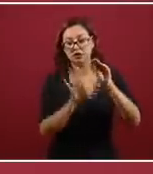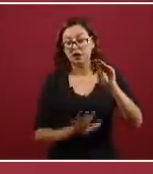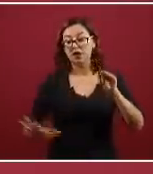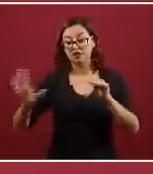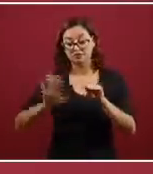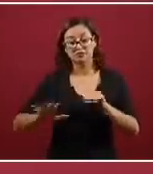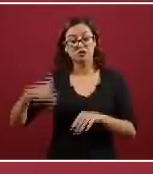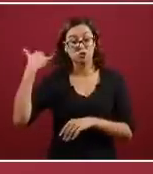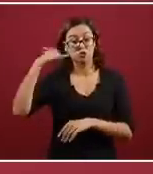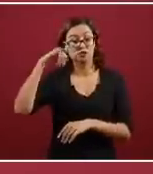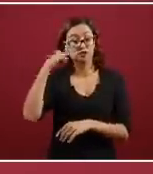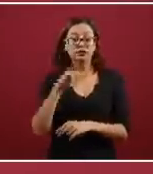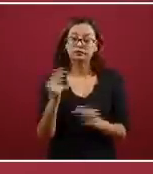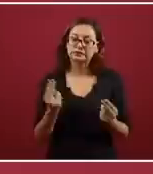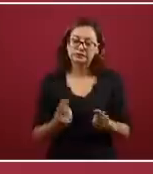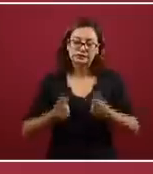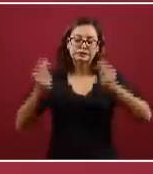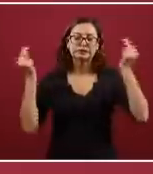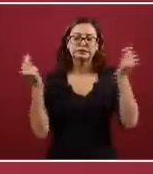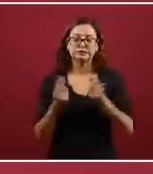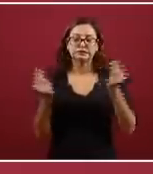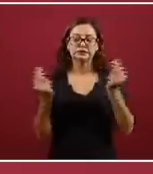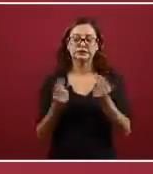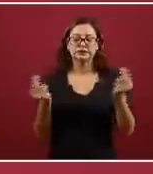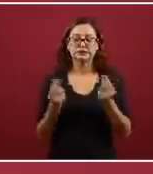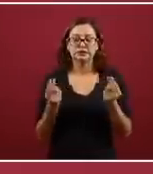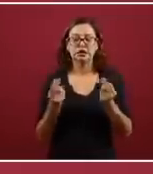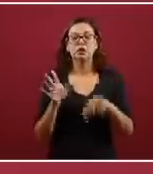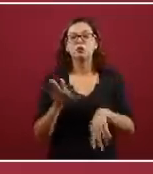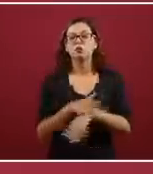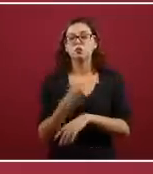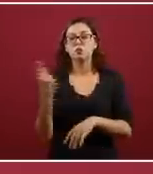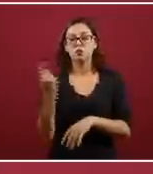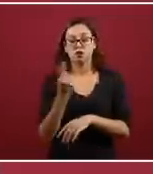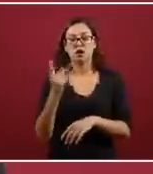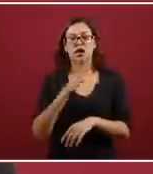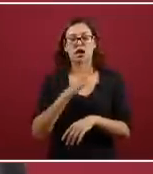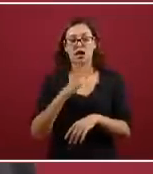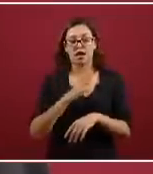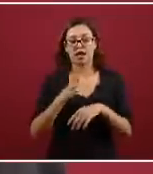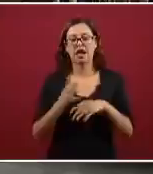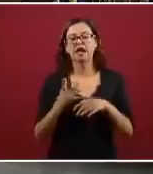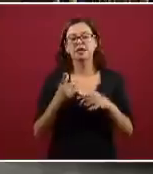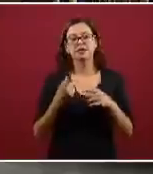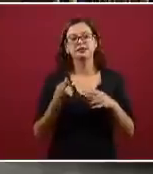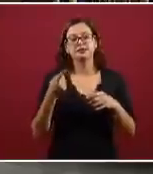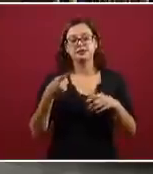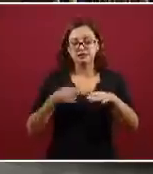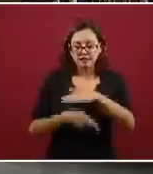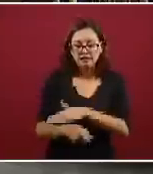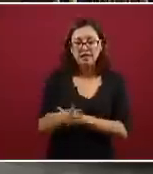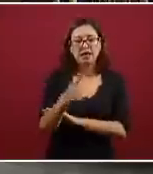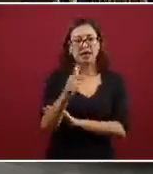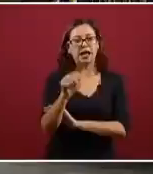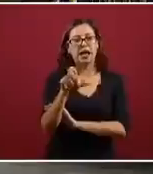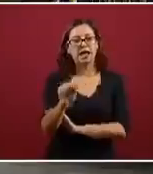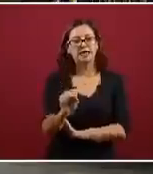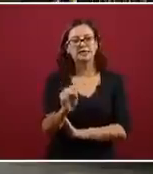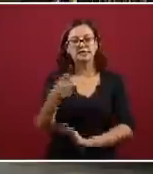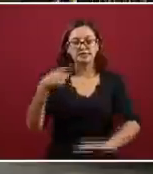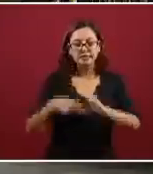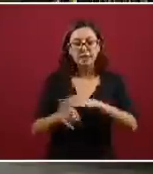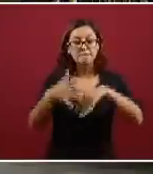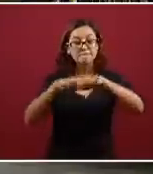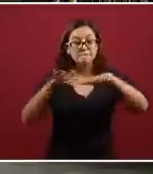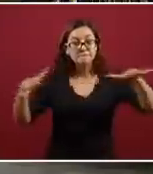marino que llega a las costas mexicanas, no a Tuxpan, ese nos va a permitir